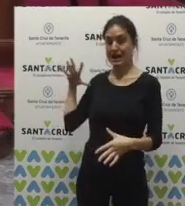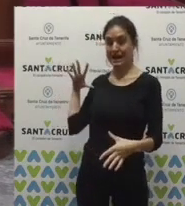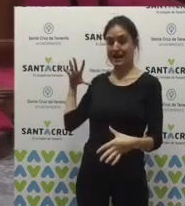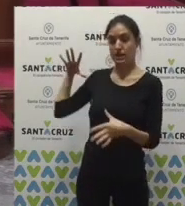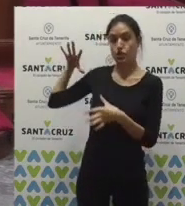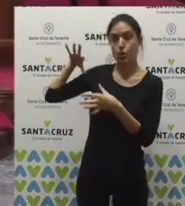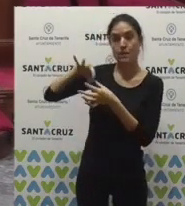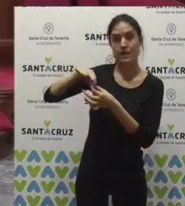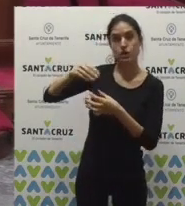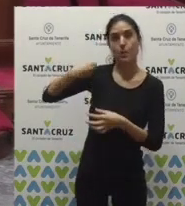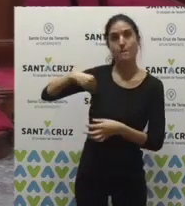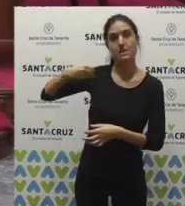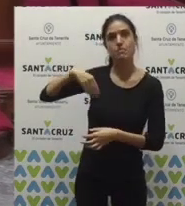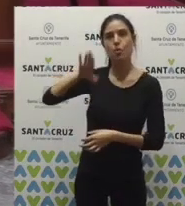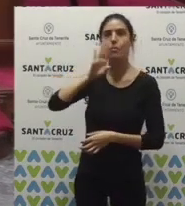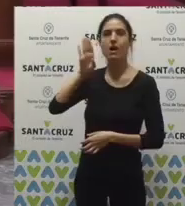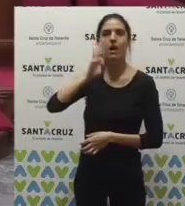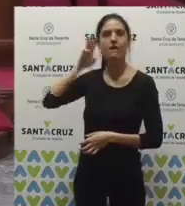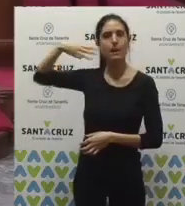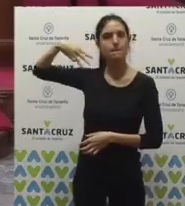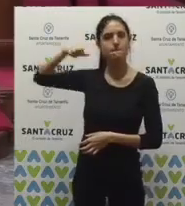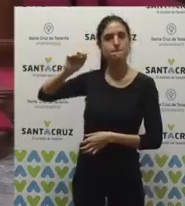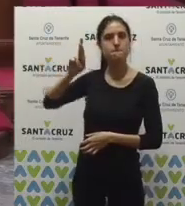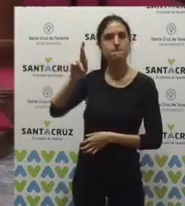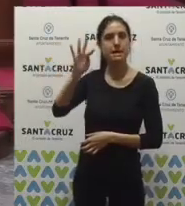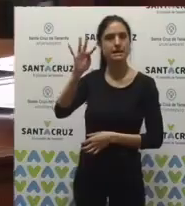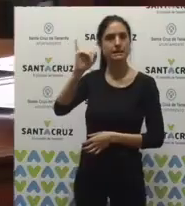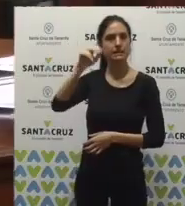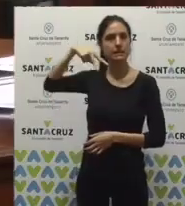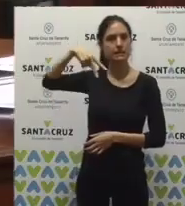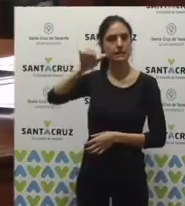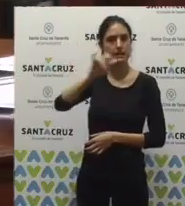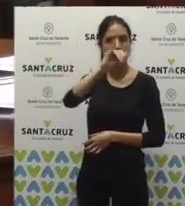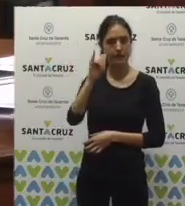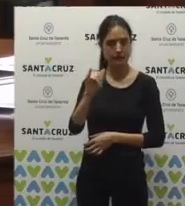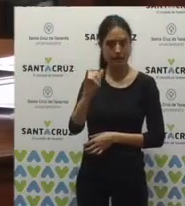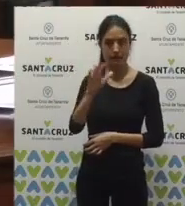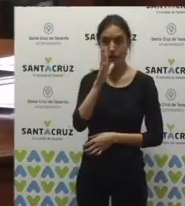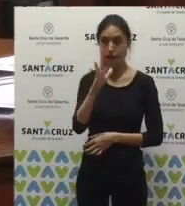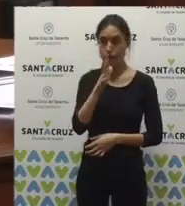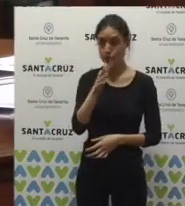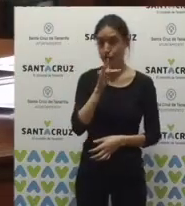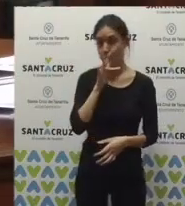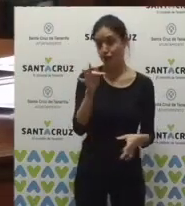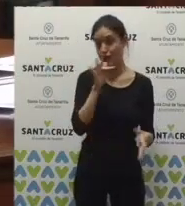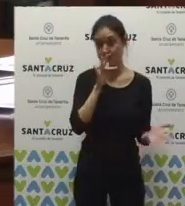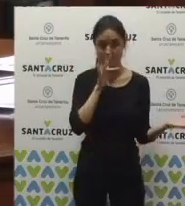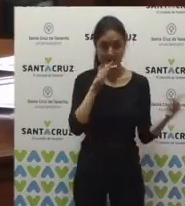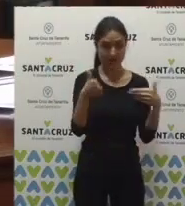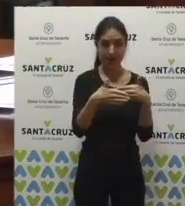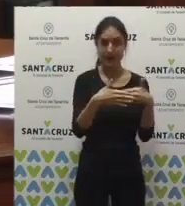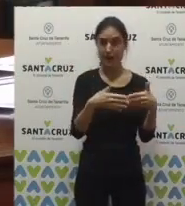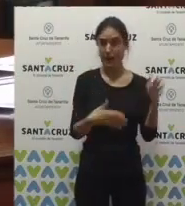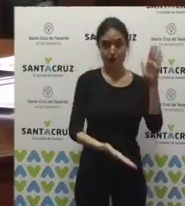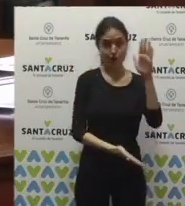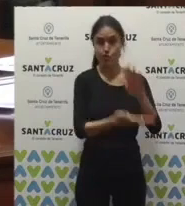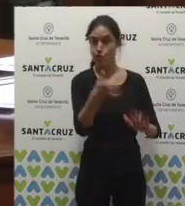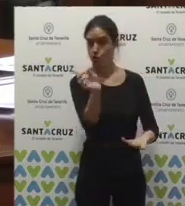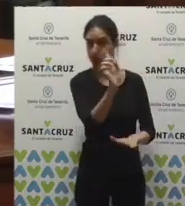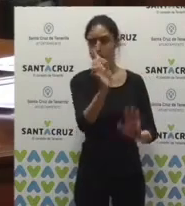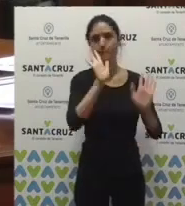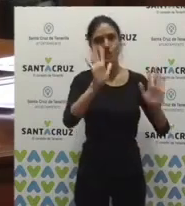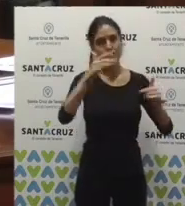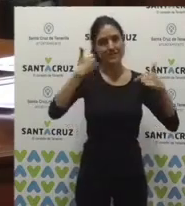juan josé martínez en relación porque ya todavía no hemos salido por las puertas de este perro y ya se está tergiversando